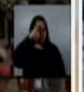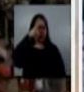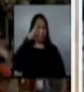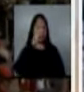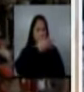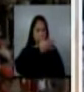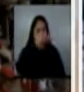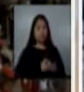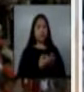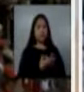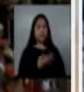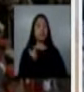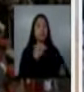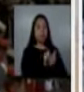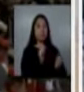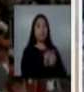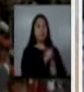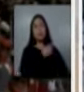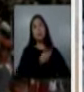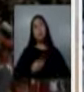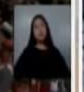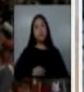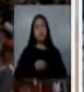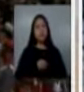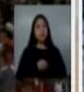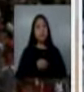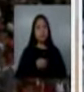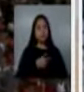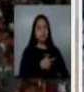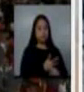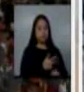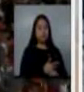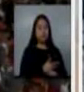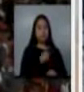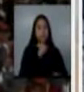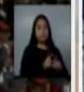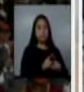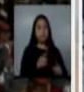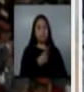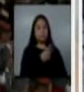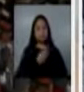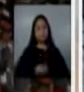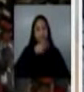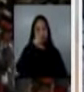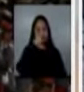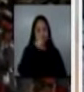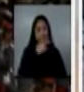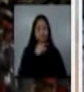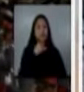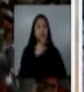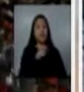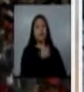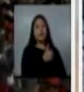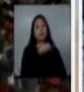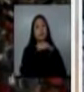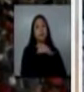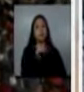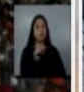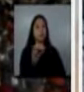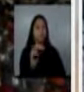cuadras, dos calles, en el frente y en la parte posterior del Palacio Nacional, en la parte frontal, pues porque ahí es donde harán su salida